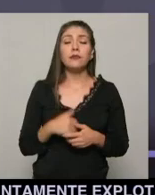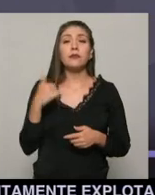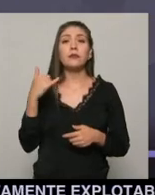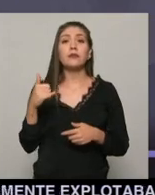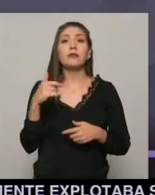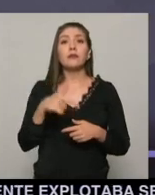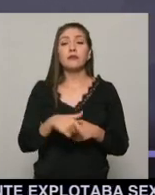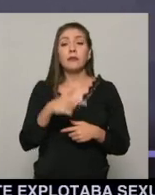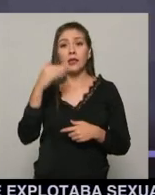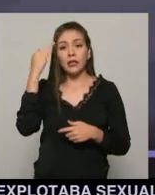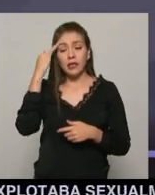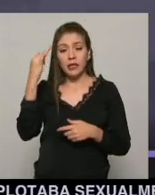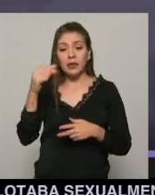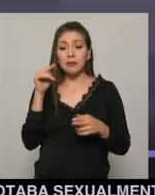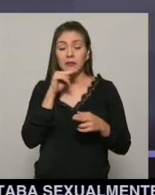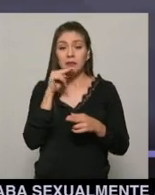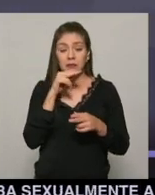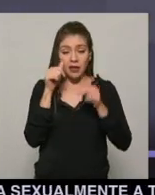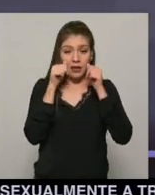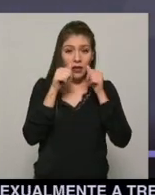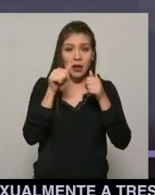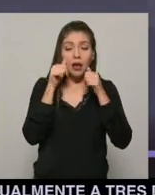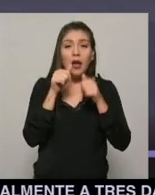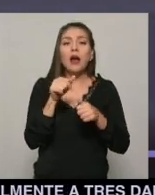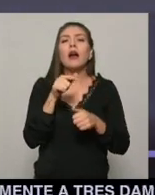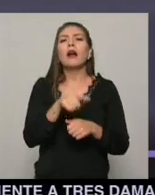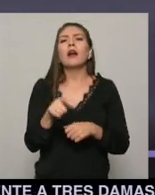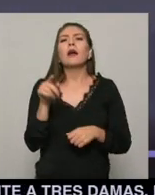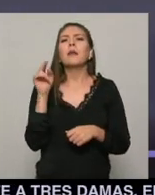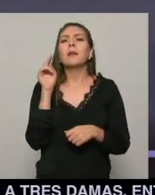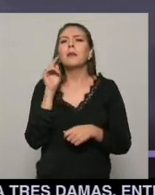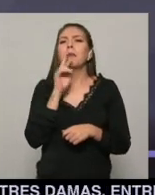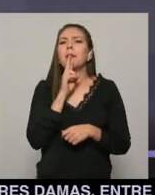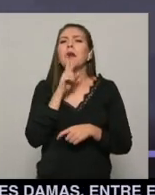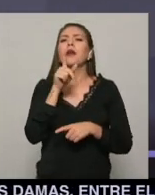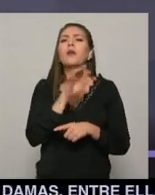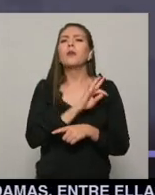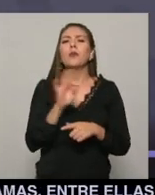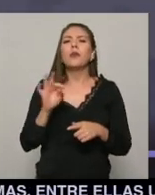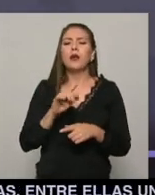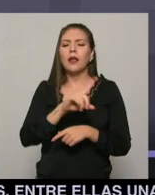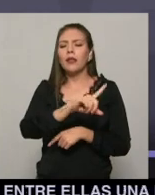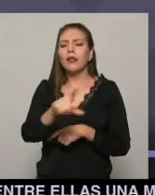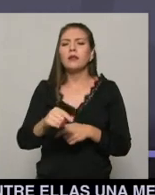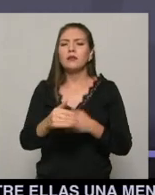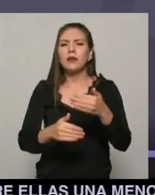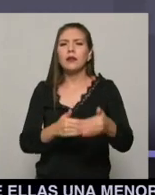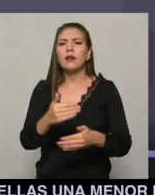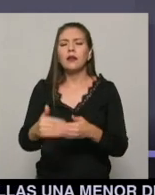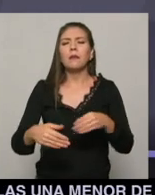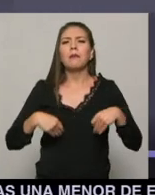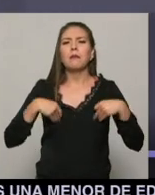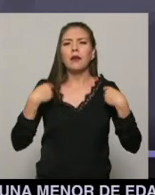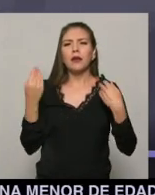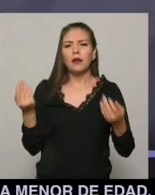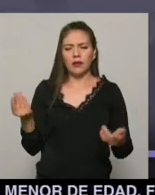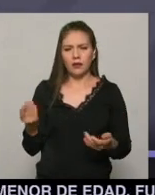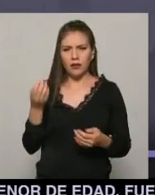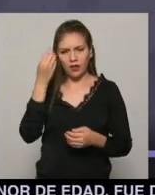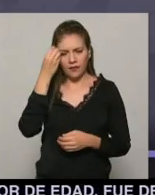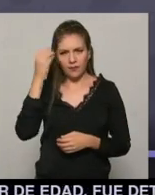pase para que reciba un tratamiento, mejor puede desarrollar su vida después de este brutal